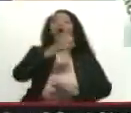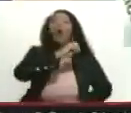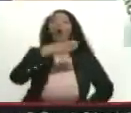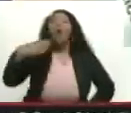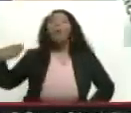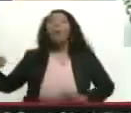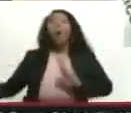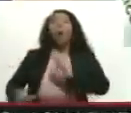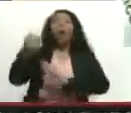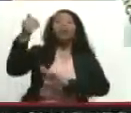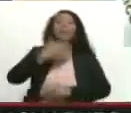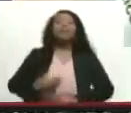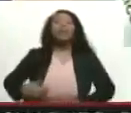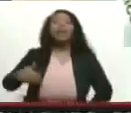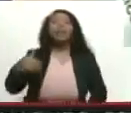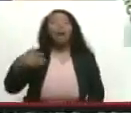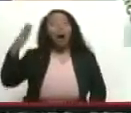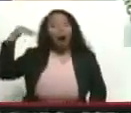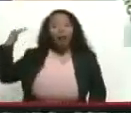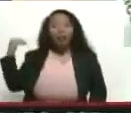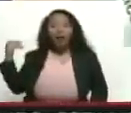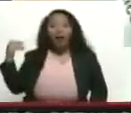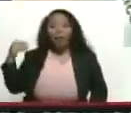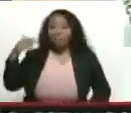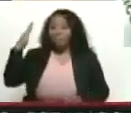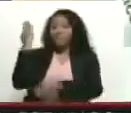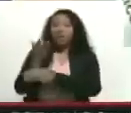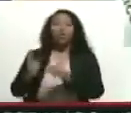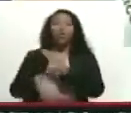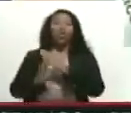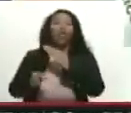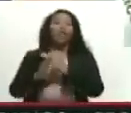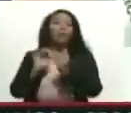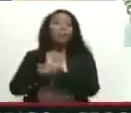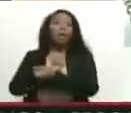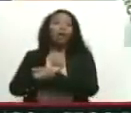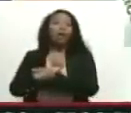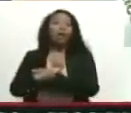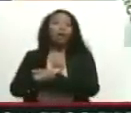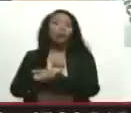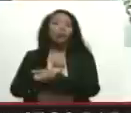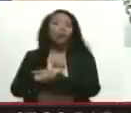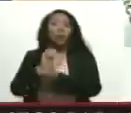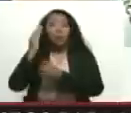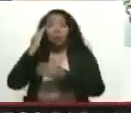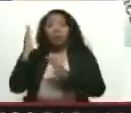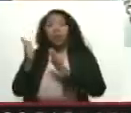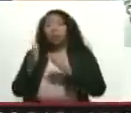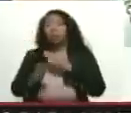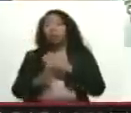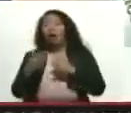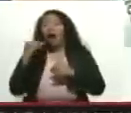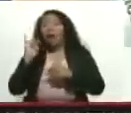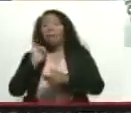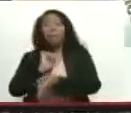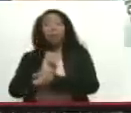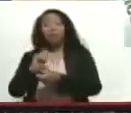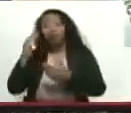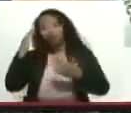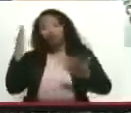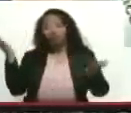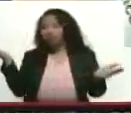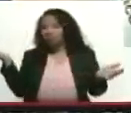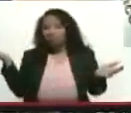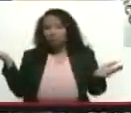preso, no sé si todavía estará preso, sometido bajo algún régimen judicial. Nada más